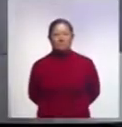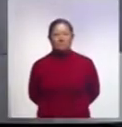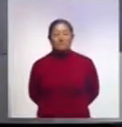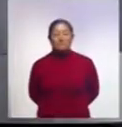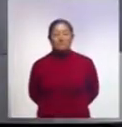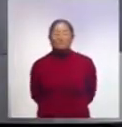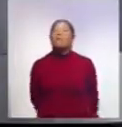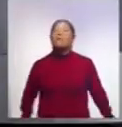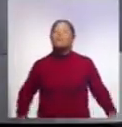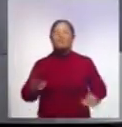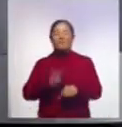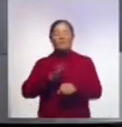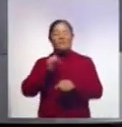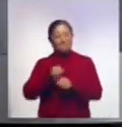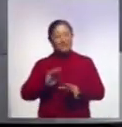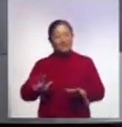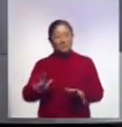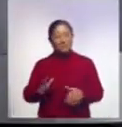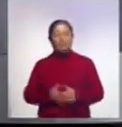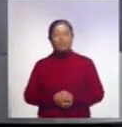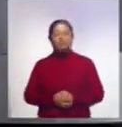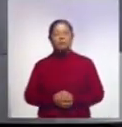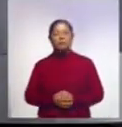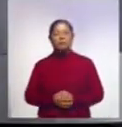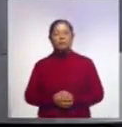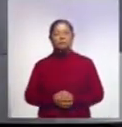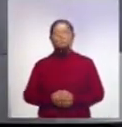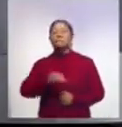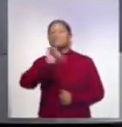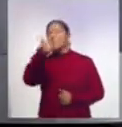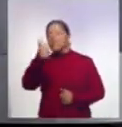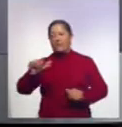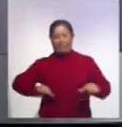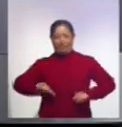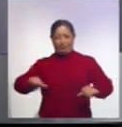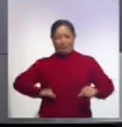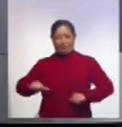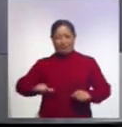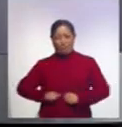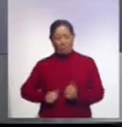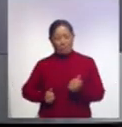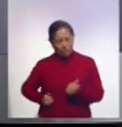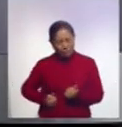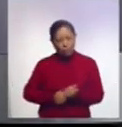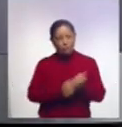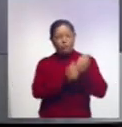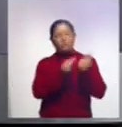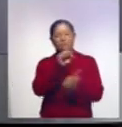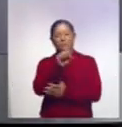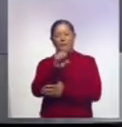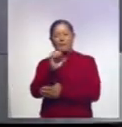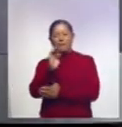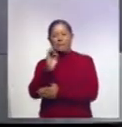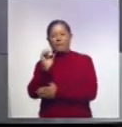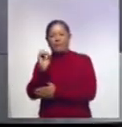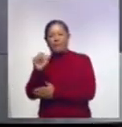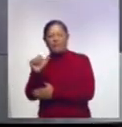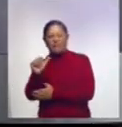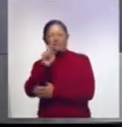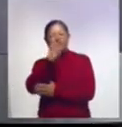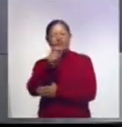De regreso y vamos a más información local. Otra de las actividades que respalda la Secretaría de Fomento Agropecuario es la